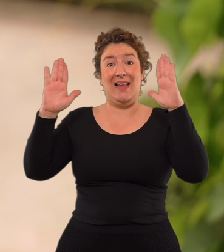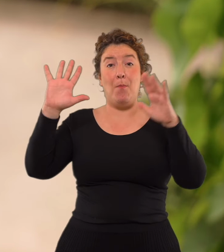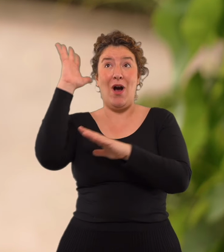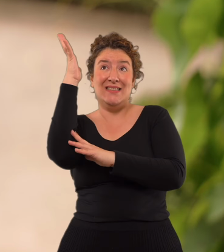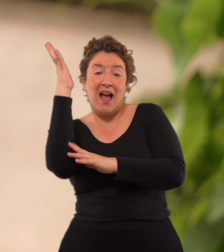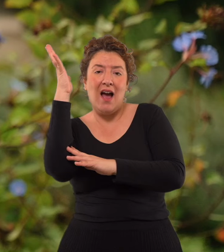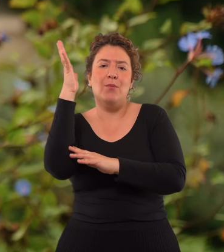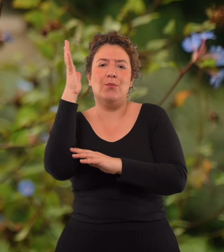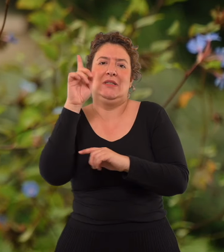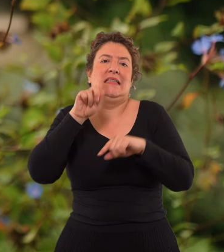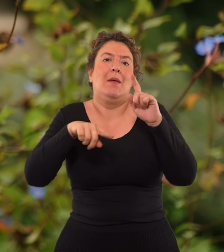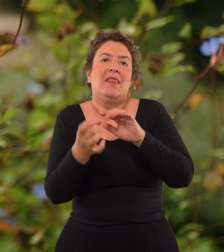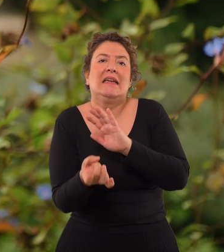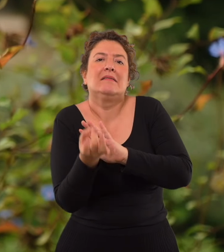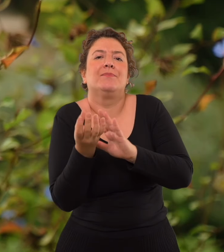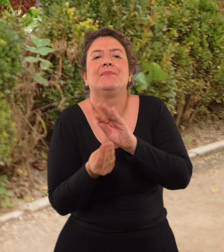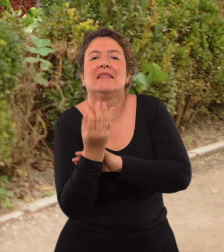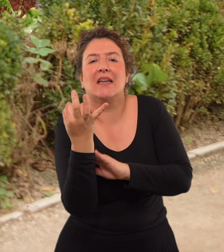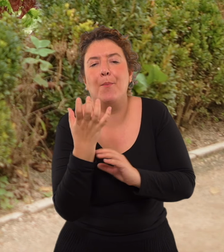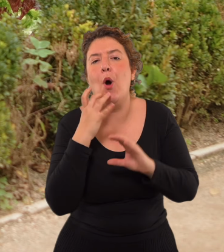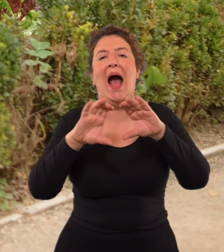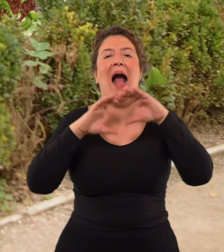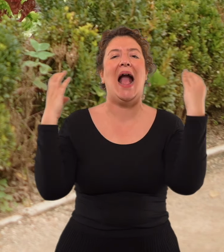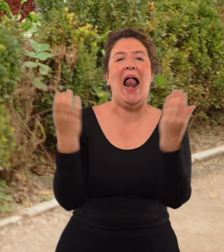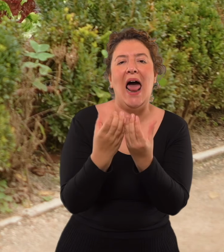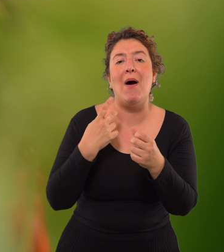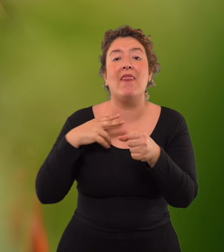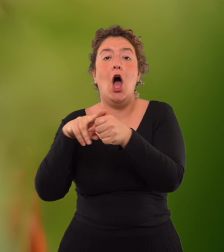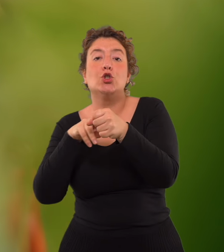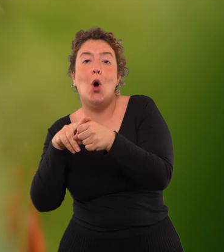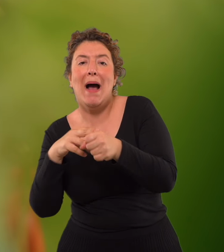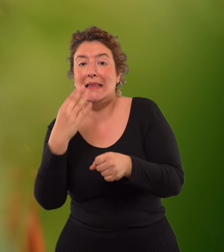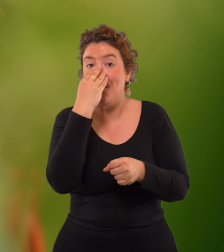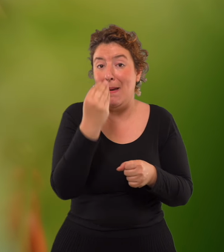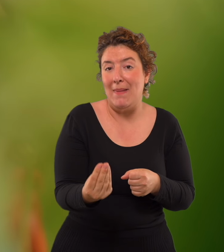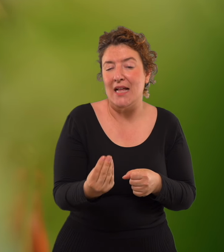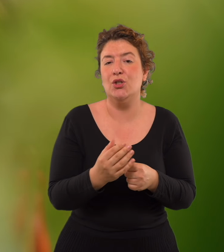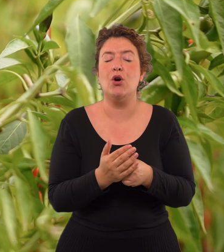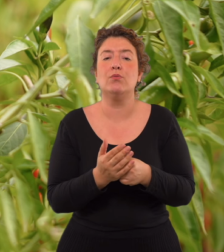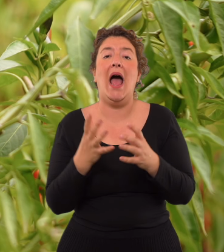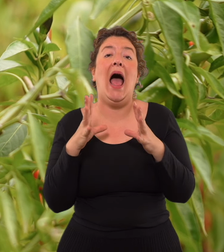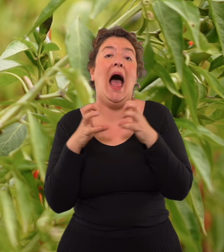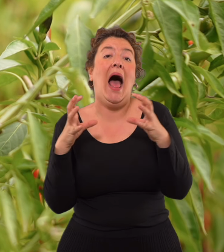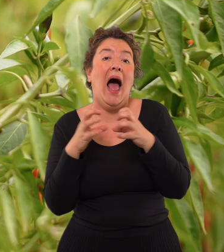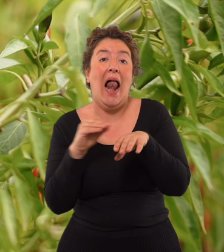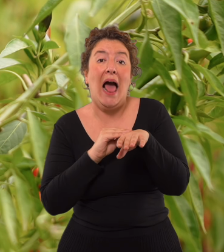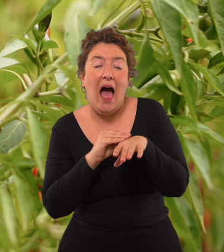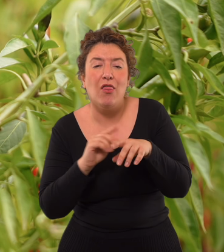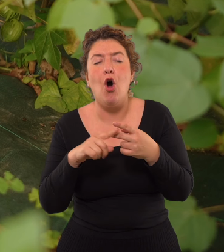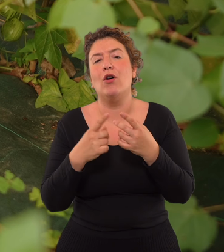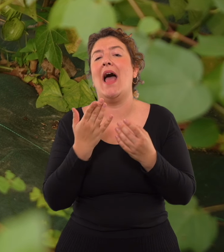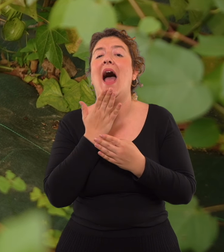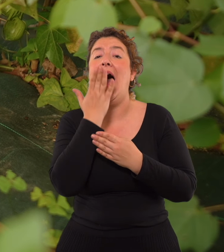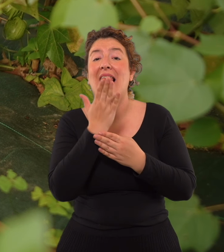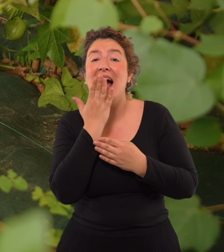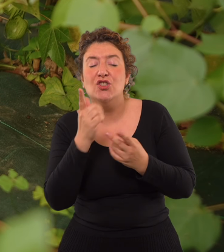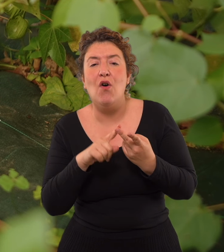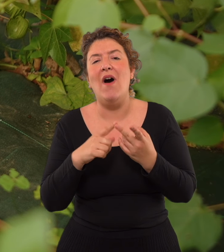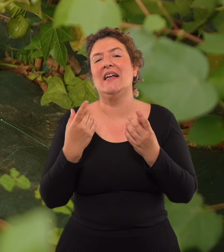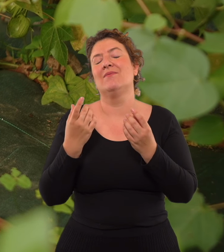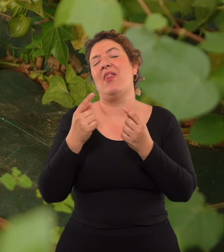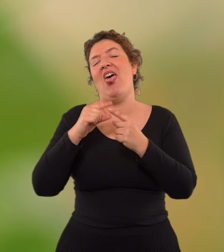Dependiendo de la estación del año encontraremos diferentes productos, como calabazas, tomates, pimientos, algodón,